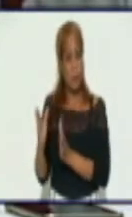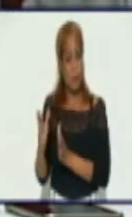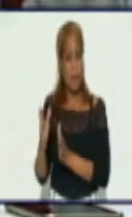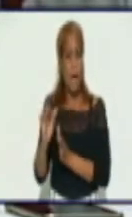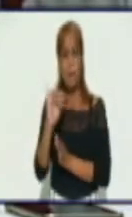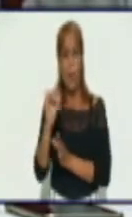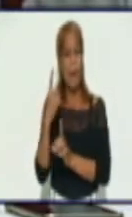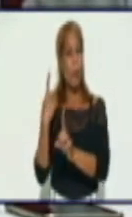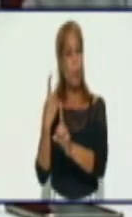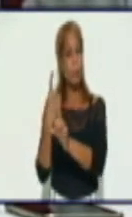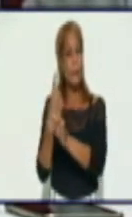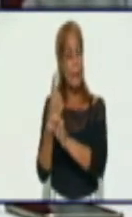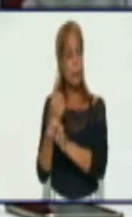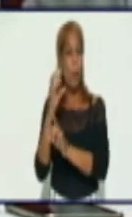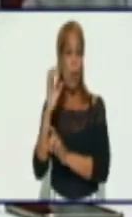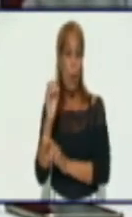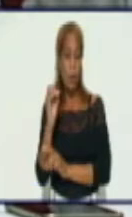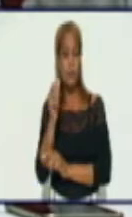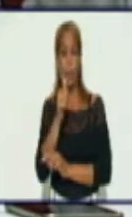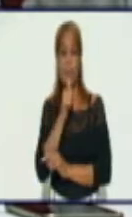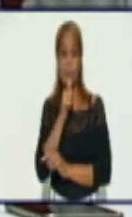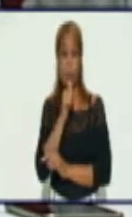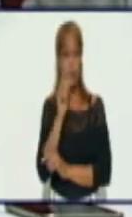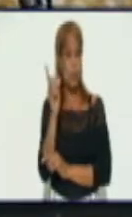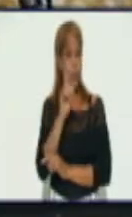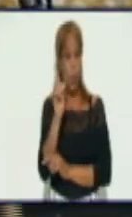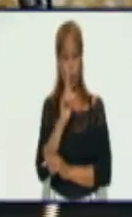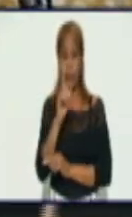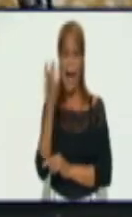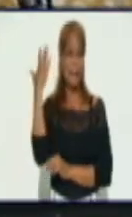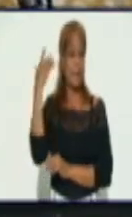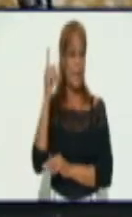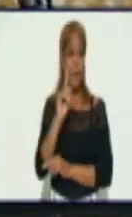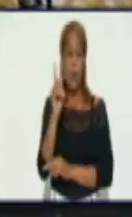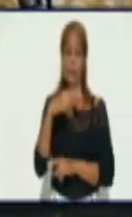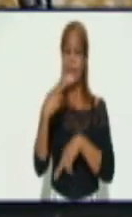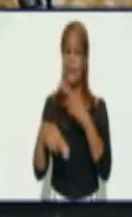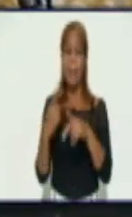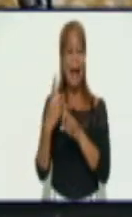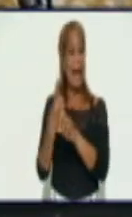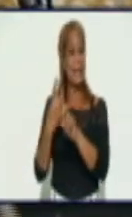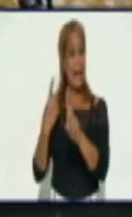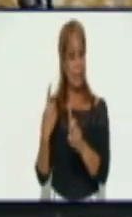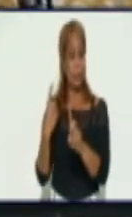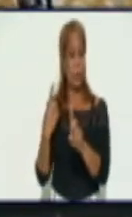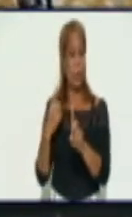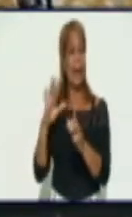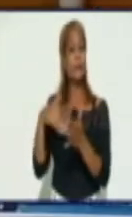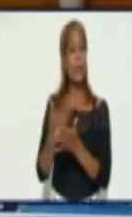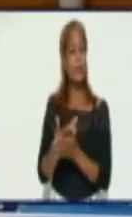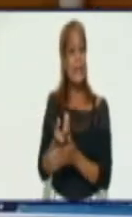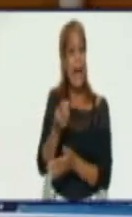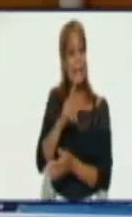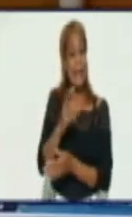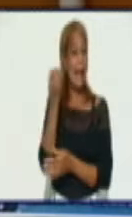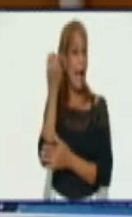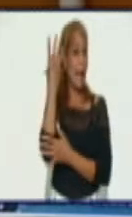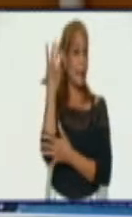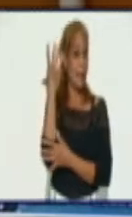sospechosos no se están aislando y ayer el presidente del primer secretario comparezca en él certificaba la categoría